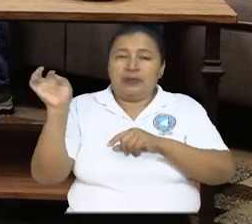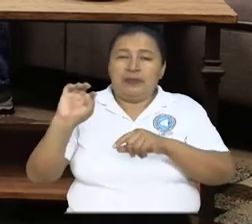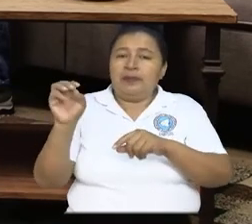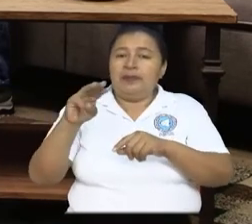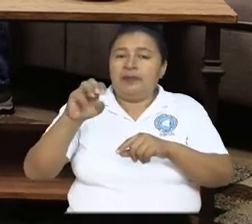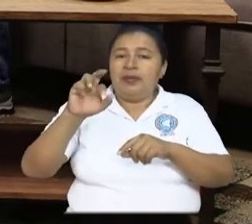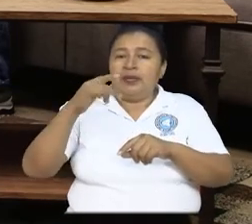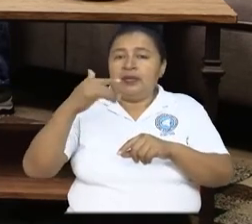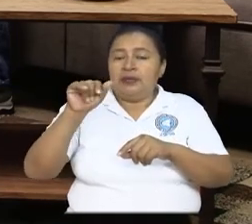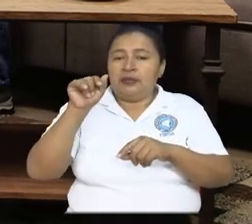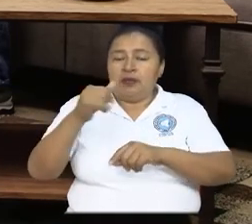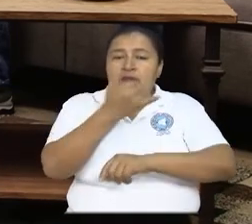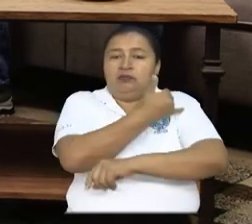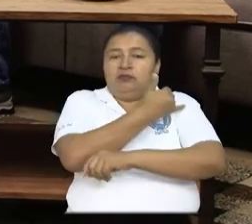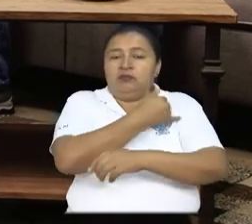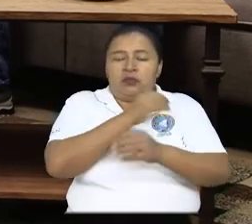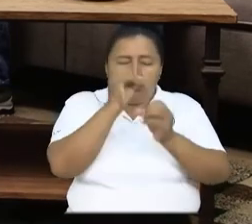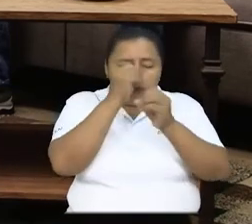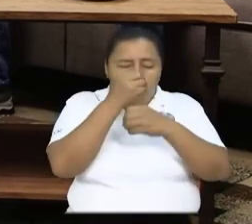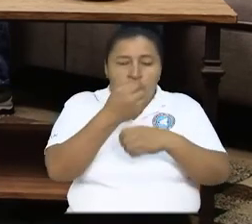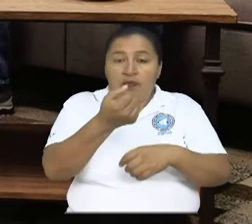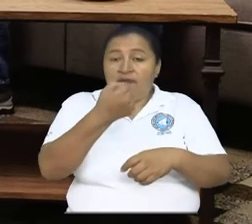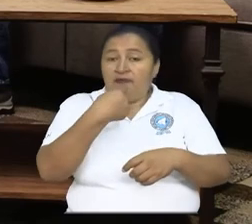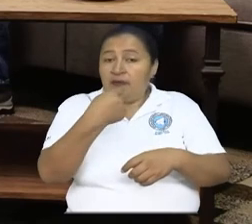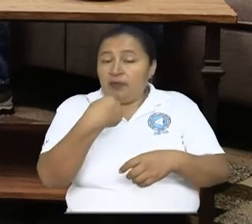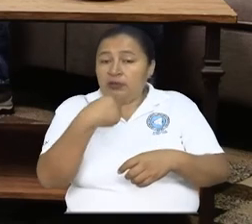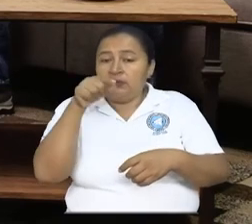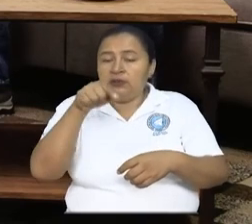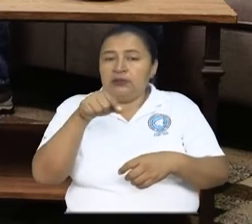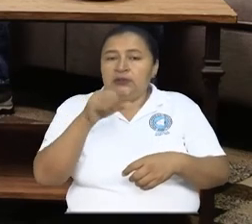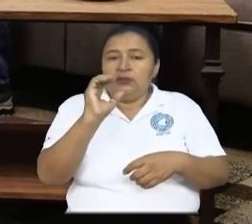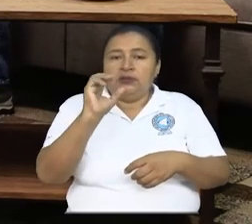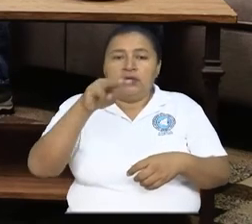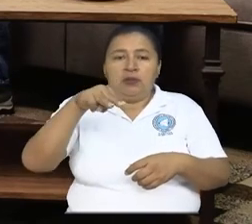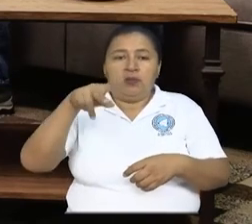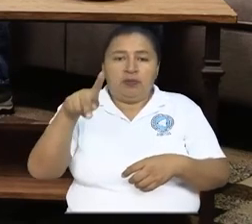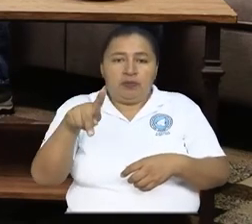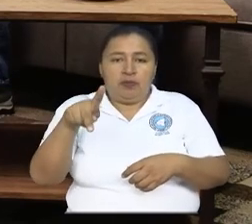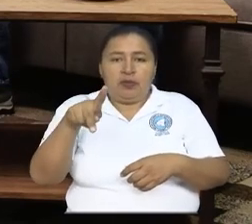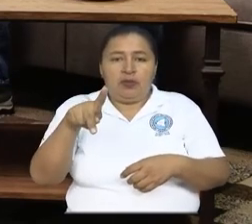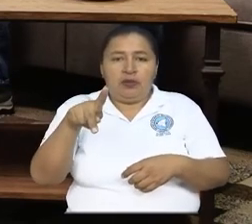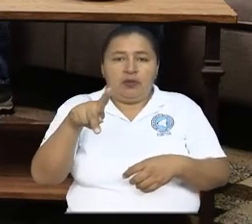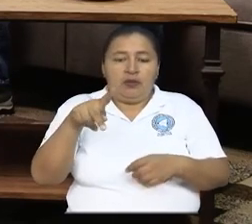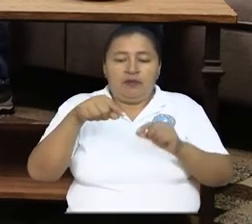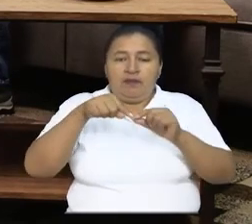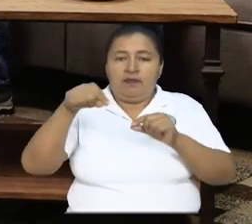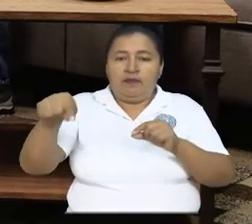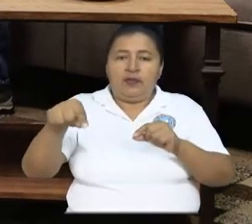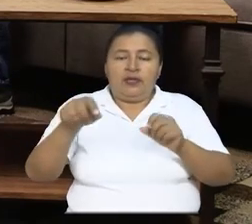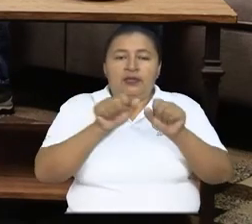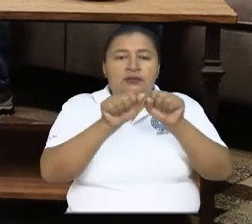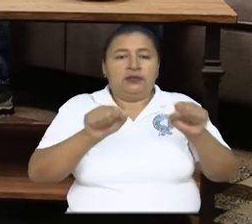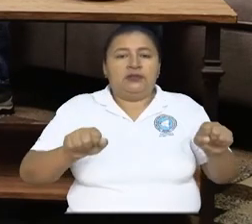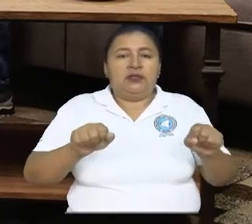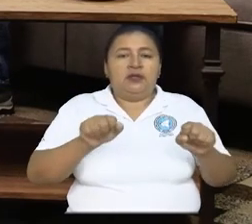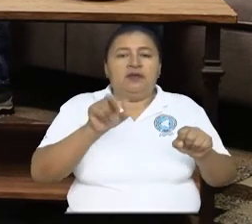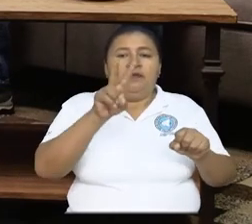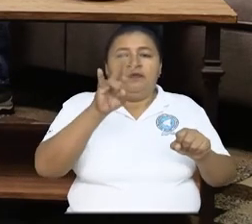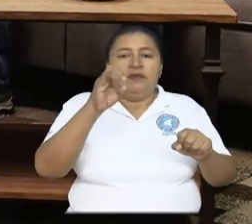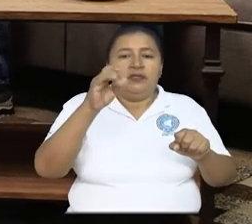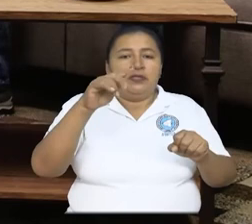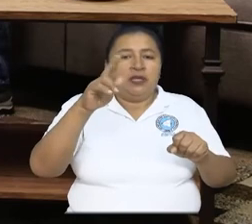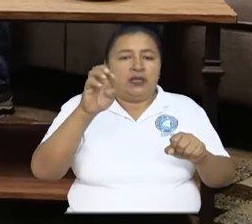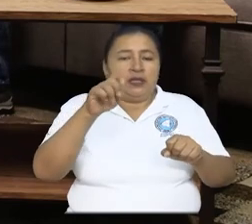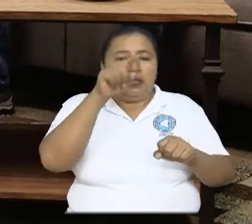hospitalización laboratorio farmacia de la cmp de de la filial de san vicente de paúl en